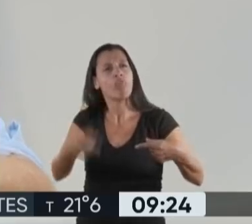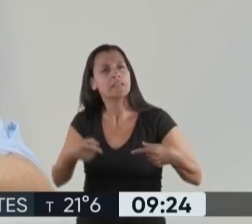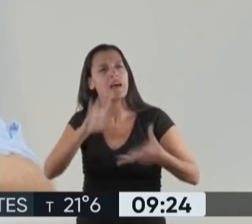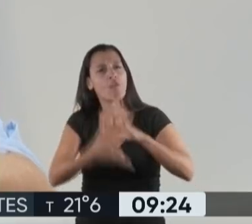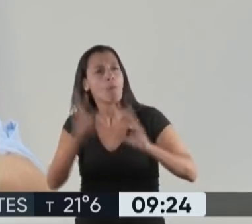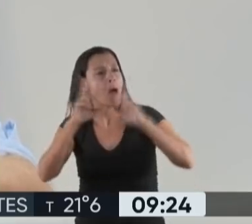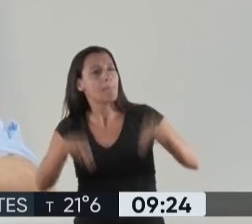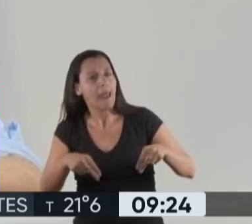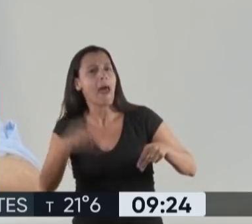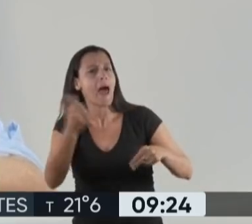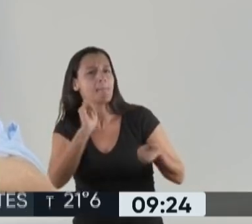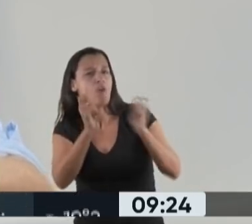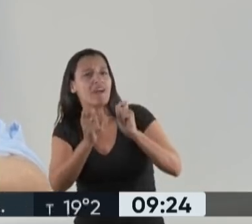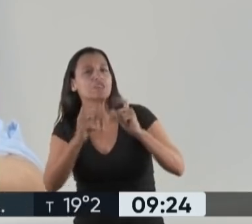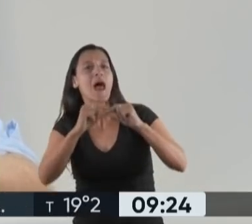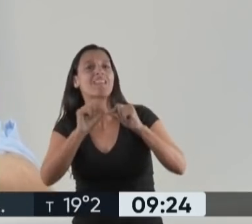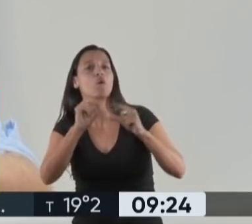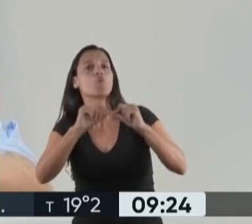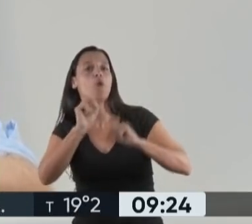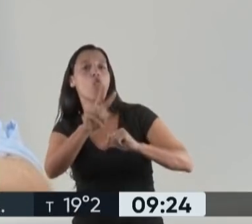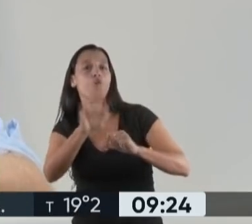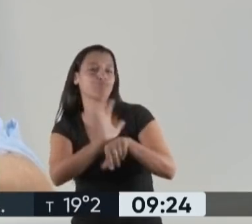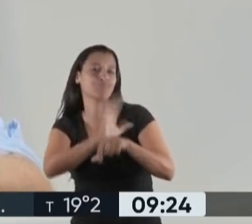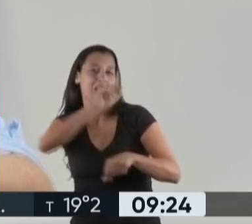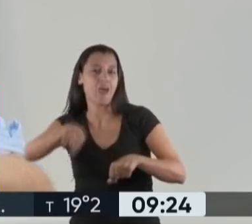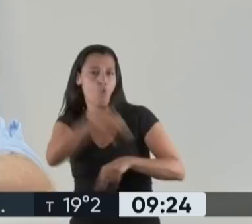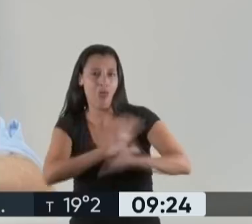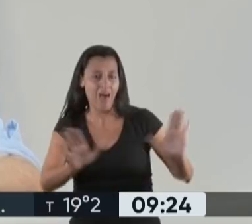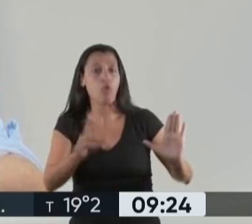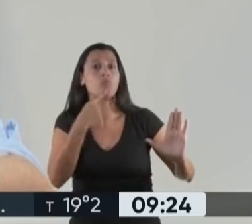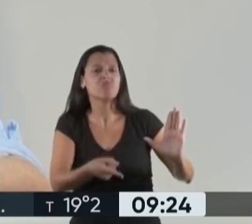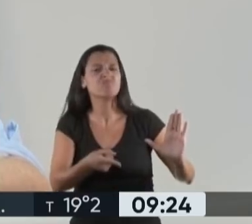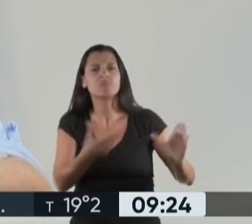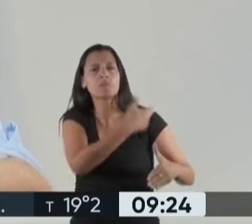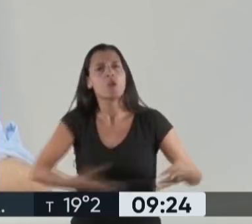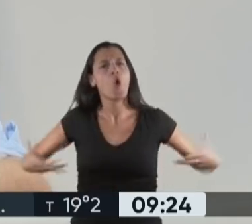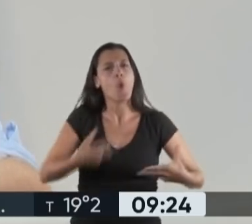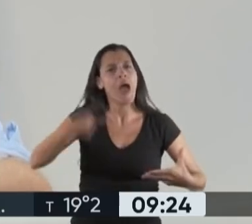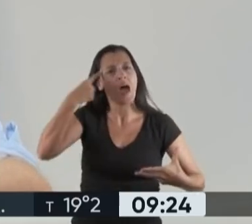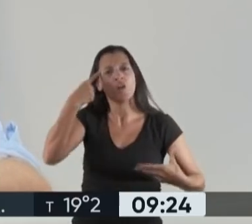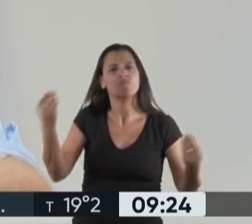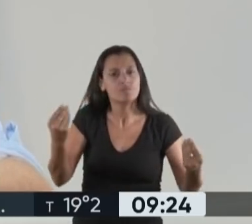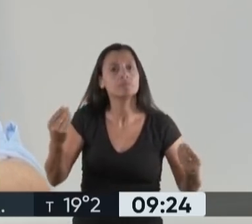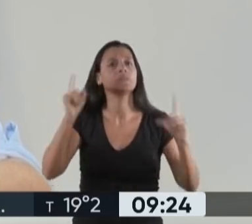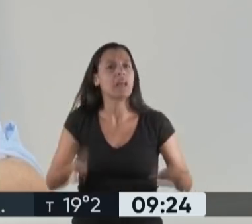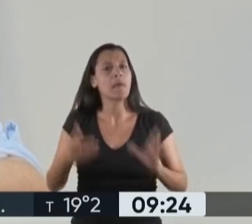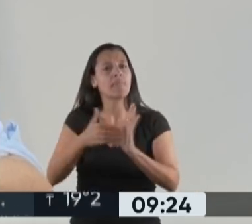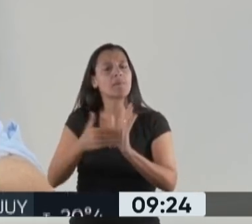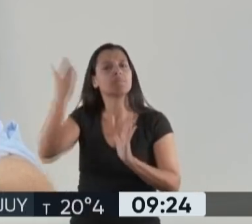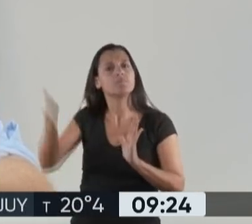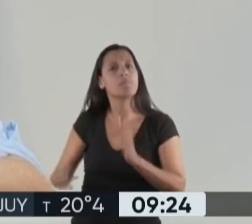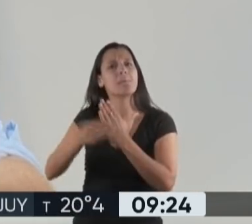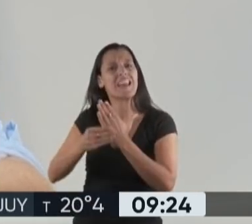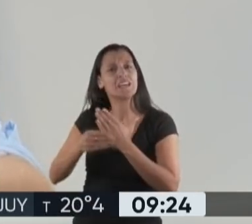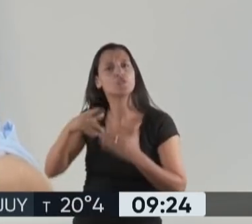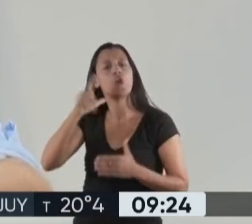haber modificado el famoso artículo 2, eliminado directamente el famoso artículo 2. ¿Qué responde a esto el gobierno? Y en consonancia con esto, ¿cómo queda la figura de Martín Guzmán, que